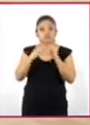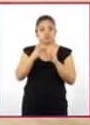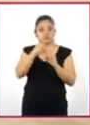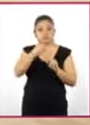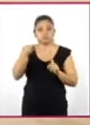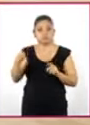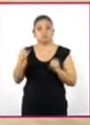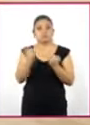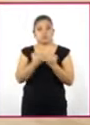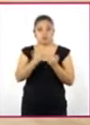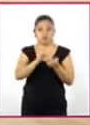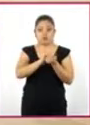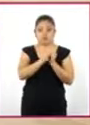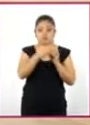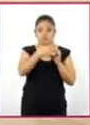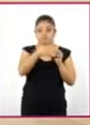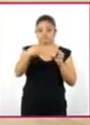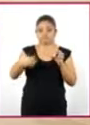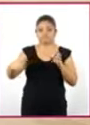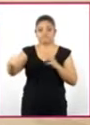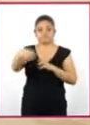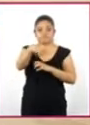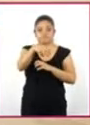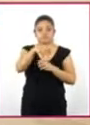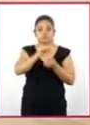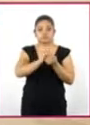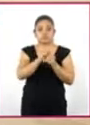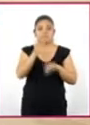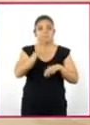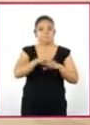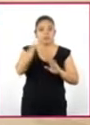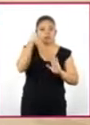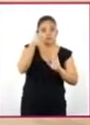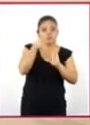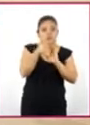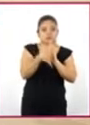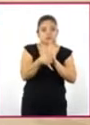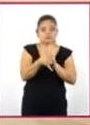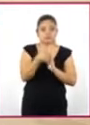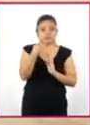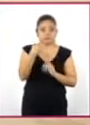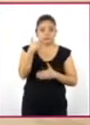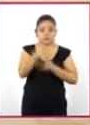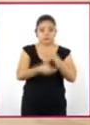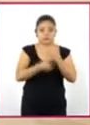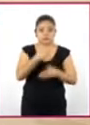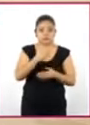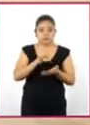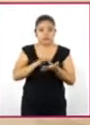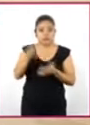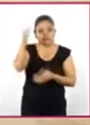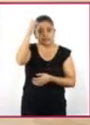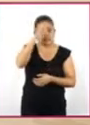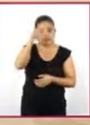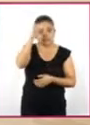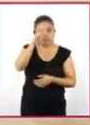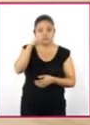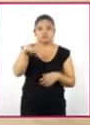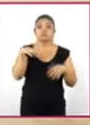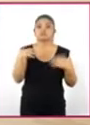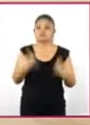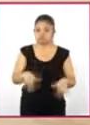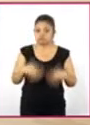de la ciencia tuvieron una gran incidencia en las visiones que se plantearon en este siglo sobre los seres humanos y la